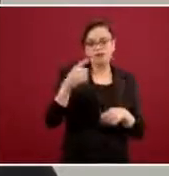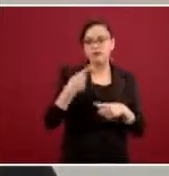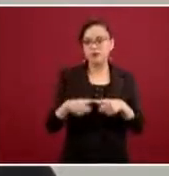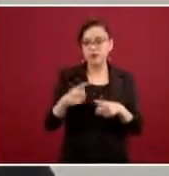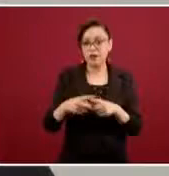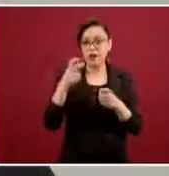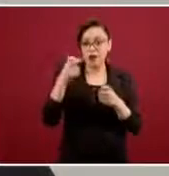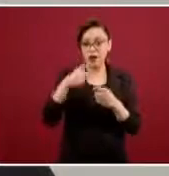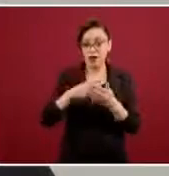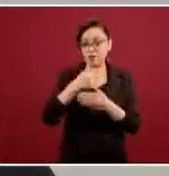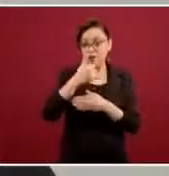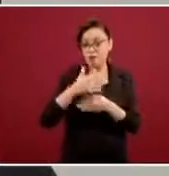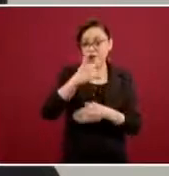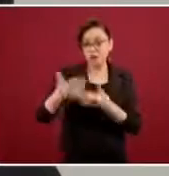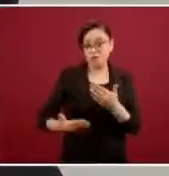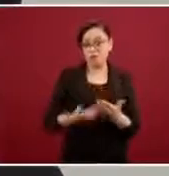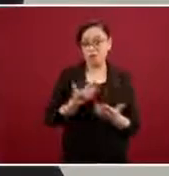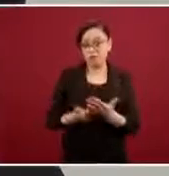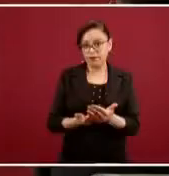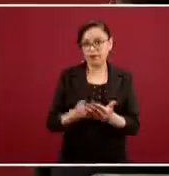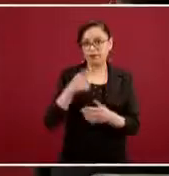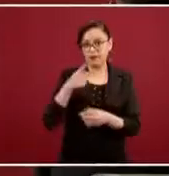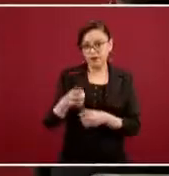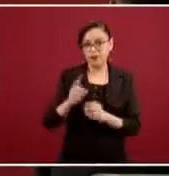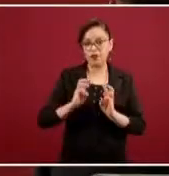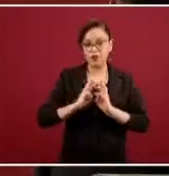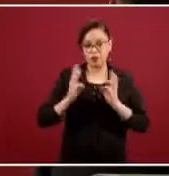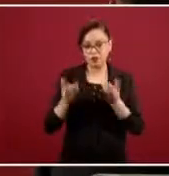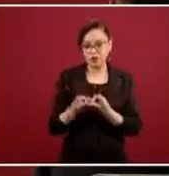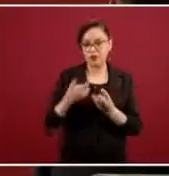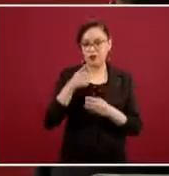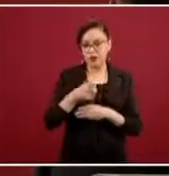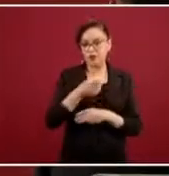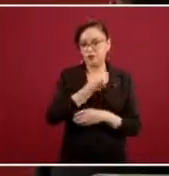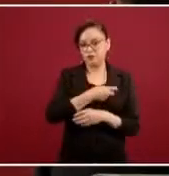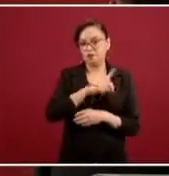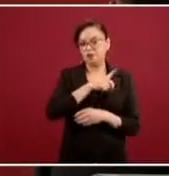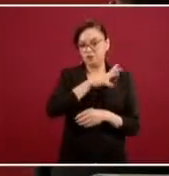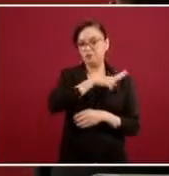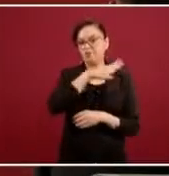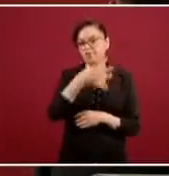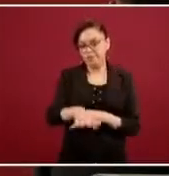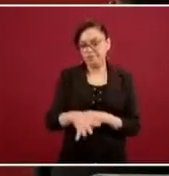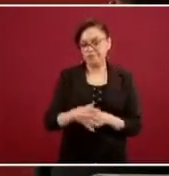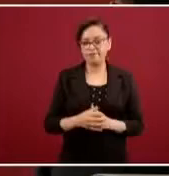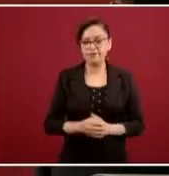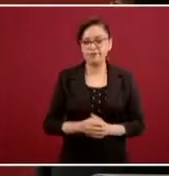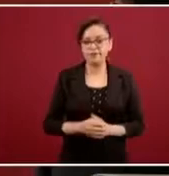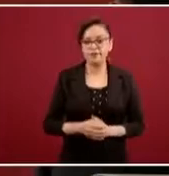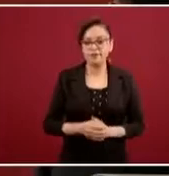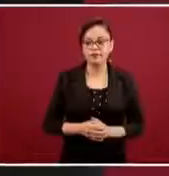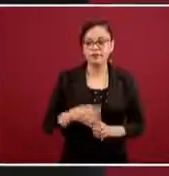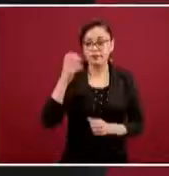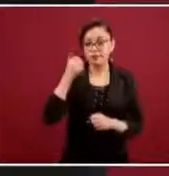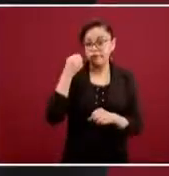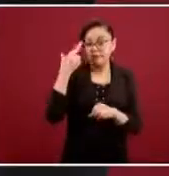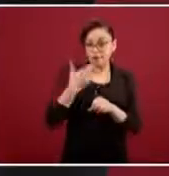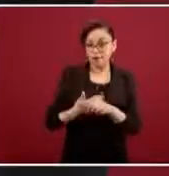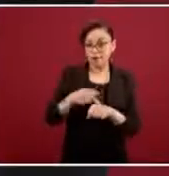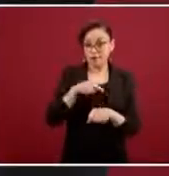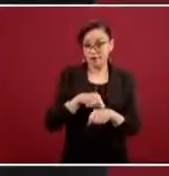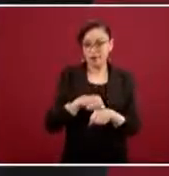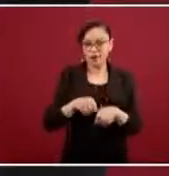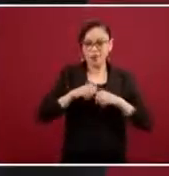elaborado por el Consejo de Salud General. El secretario del Consejo, el que habla, publicó en el